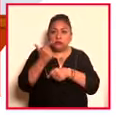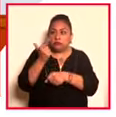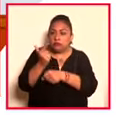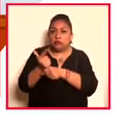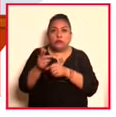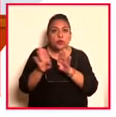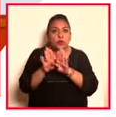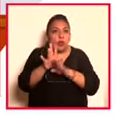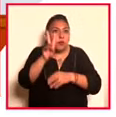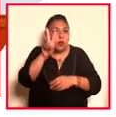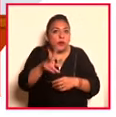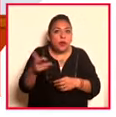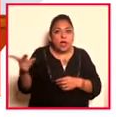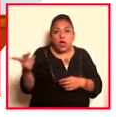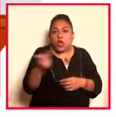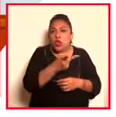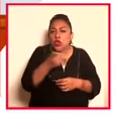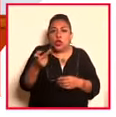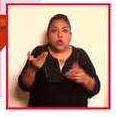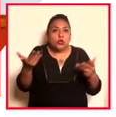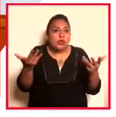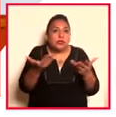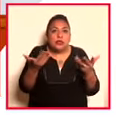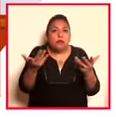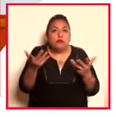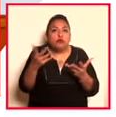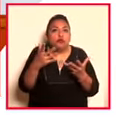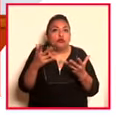que era de los dos hacíamos un poco las dos cosas.